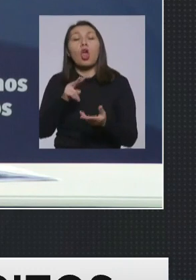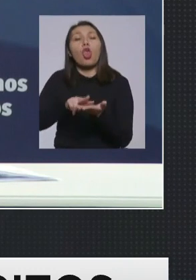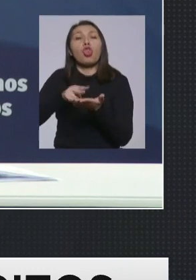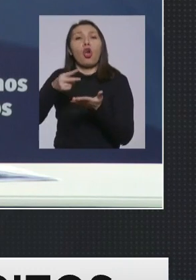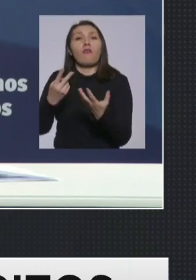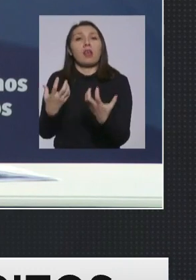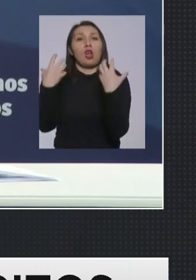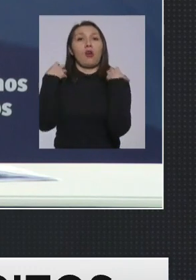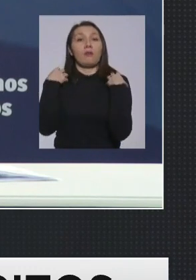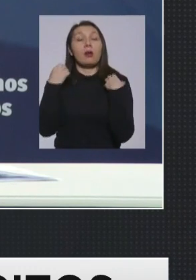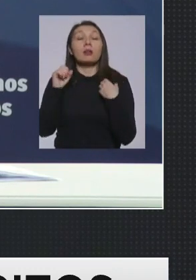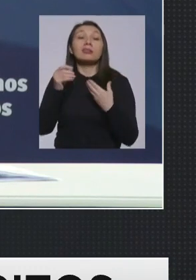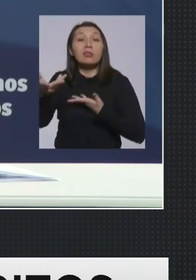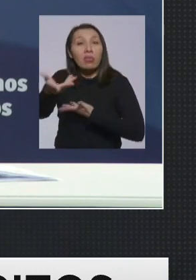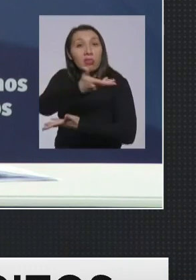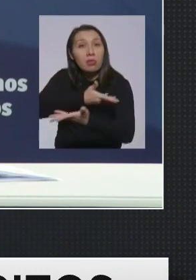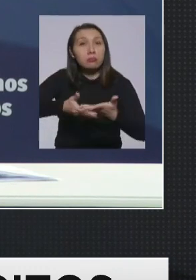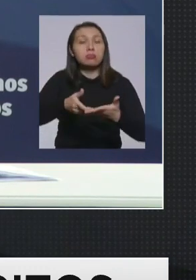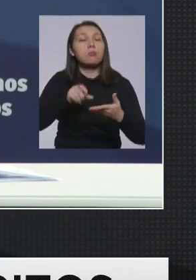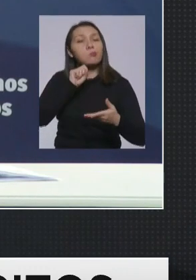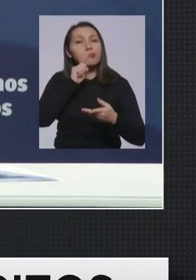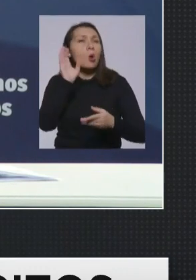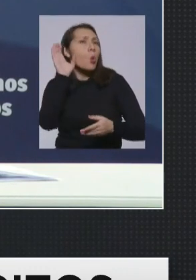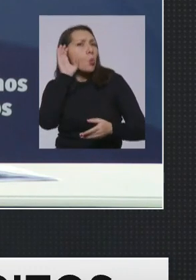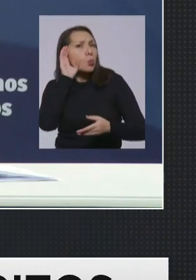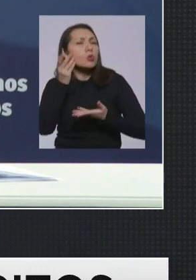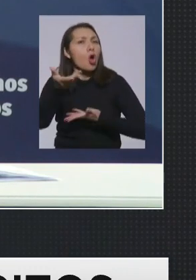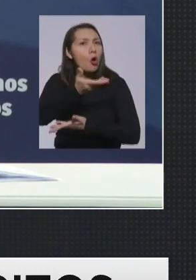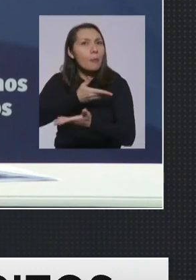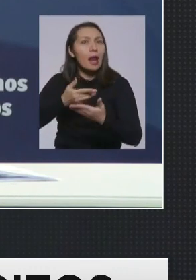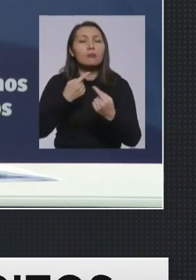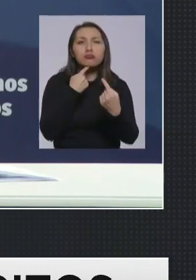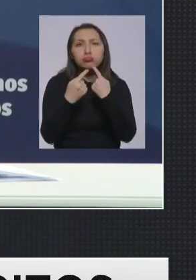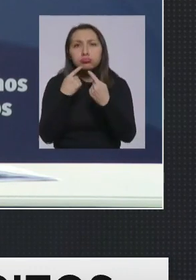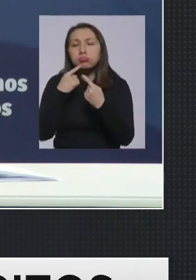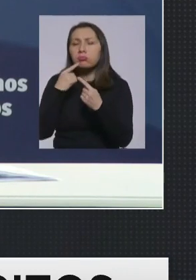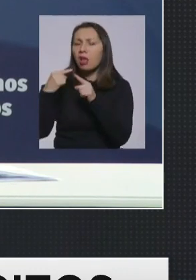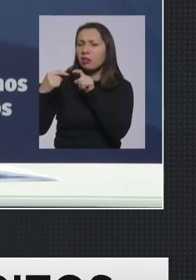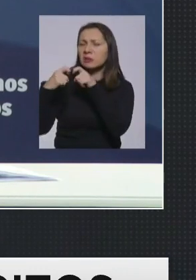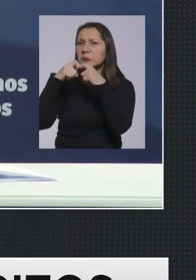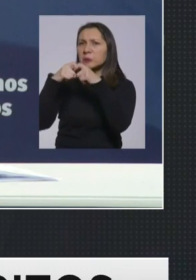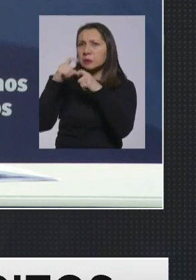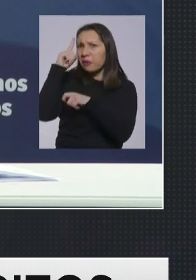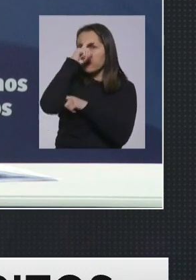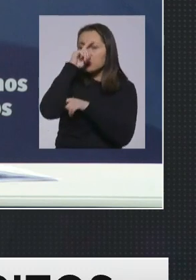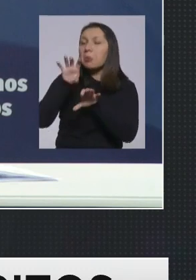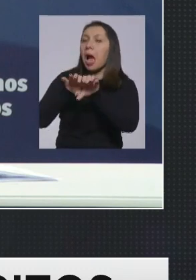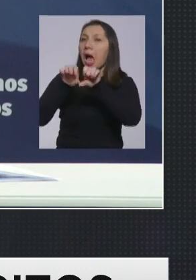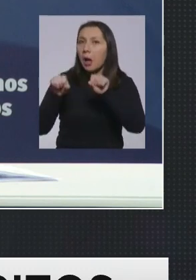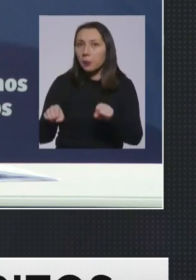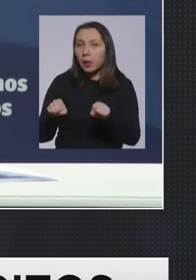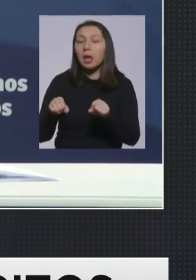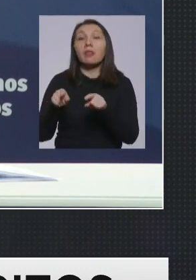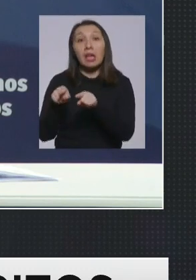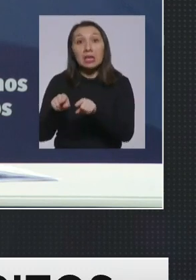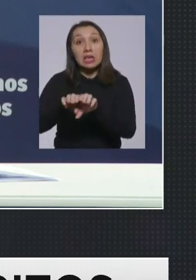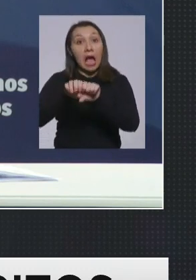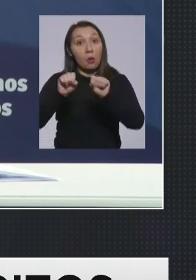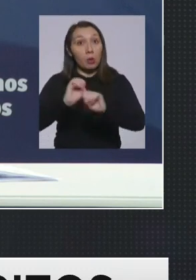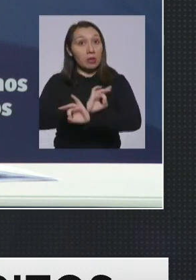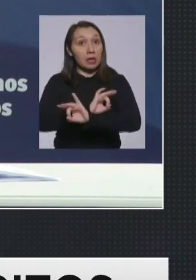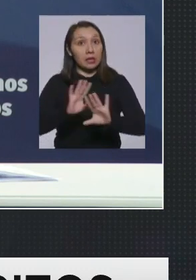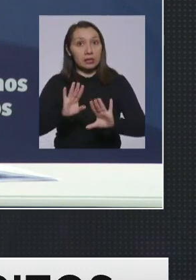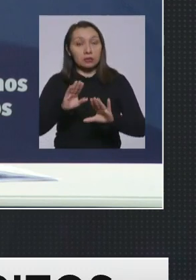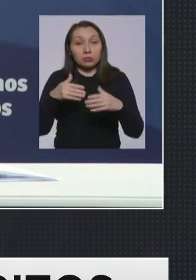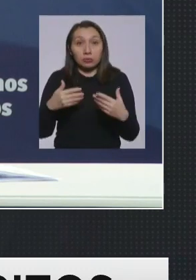diálogo significa escuchar compartir dirimir dificultades llegar a acuerdos y esos acuerdos una vez